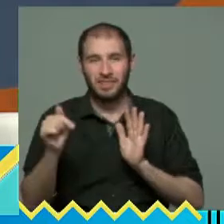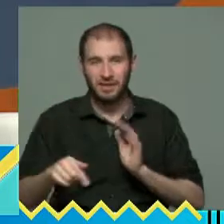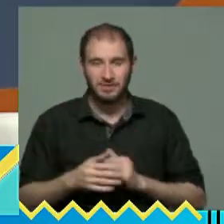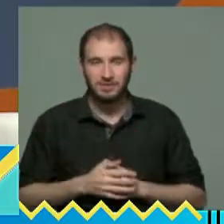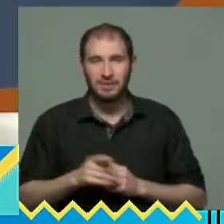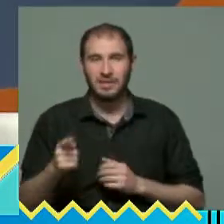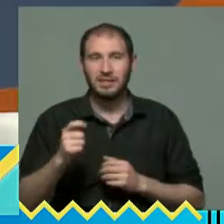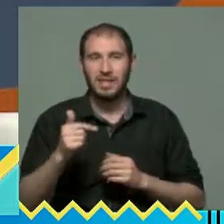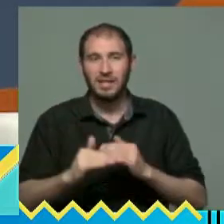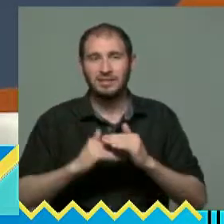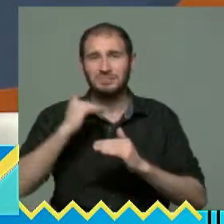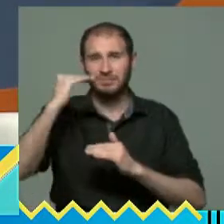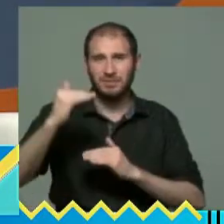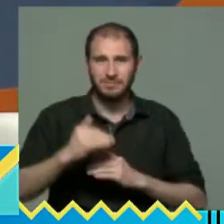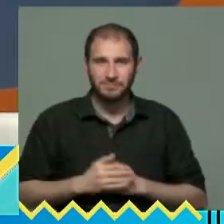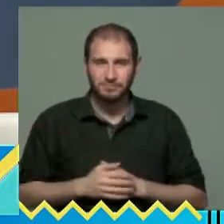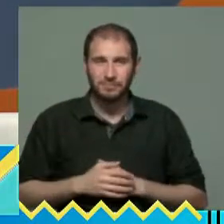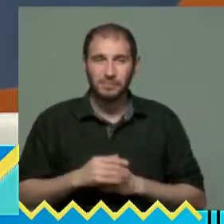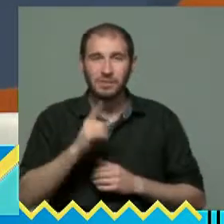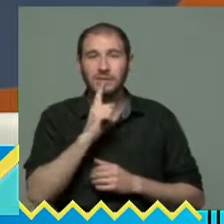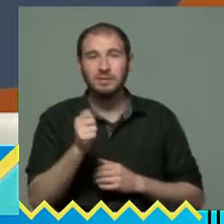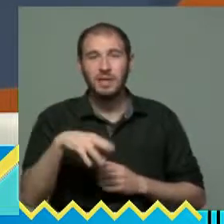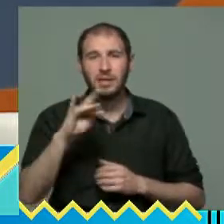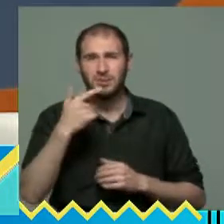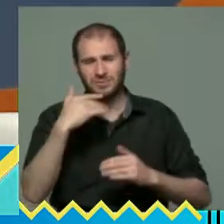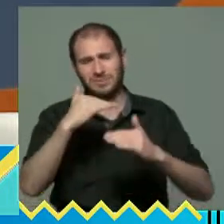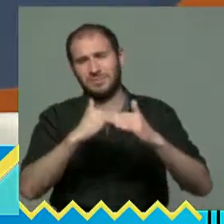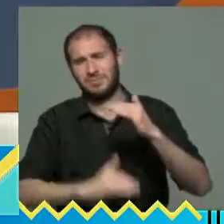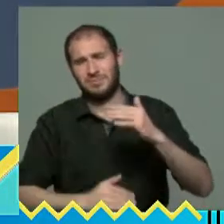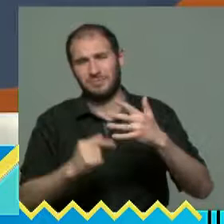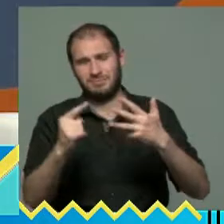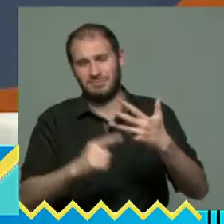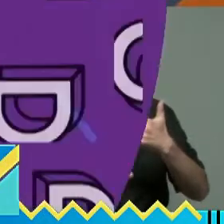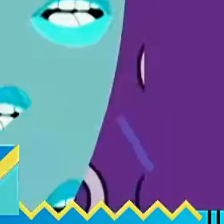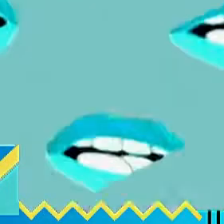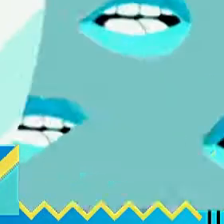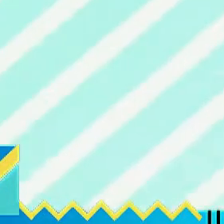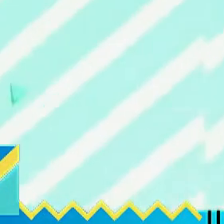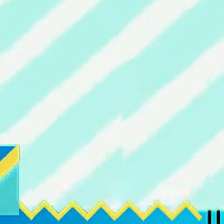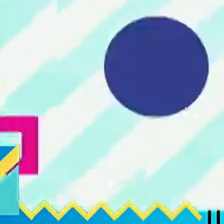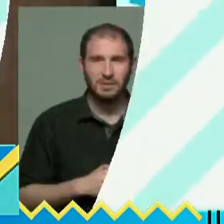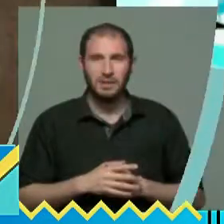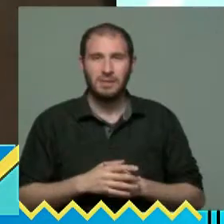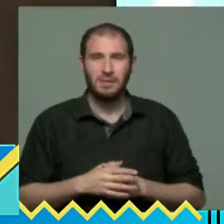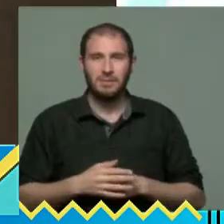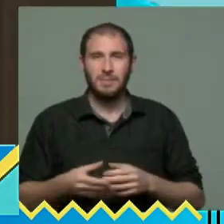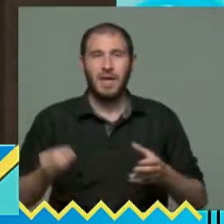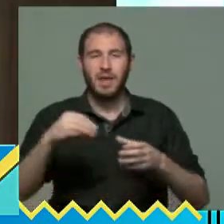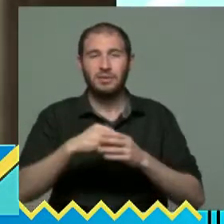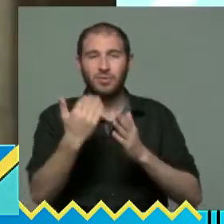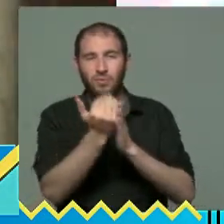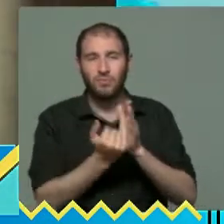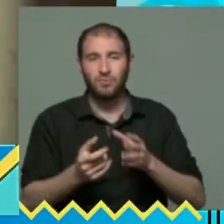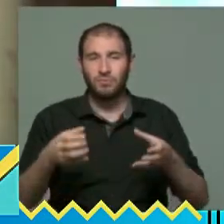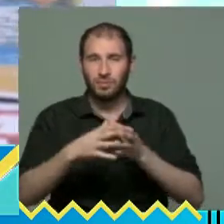Jofré casi le gana la interna, y Jorge Tanús quedó muy lejos, en un tercer puesto muy relegado. La conformación de la fórmula también